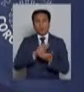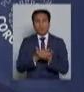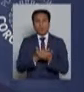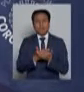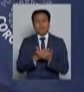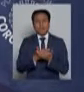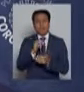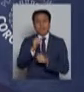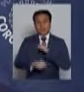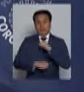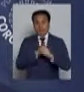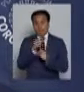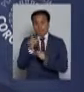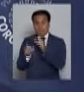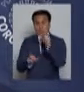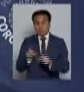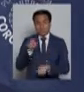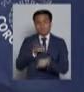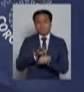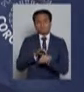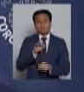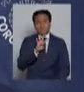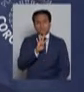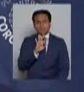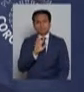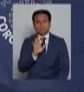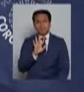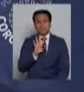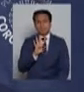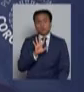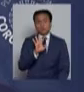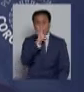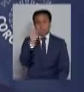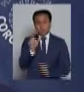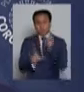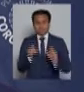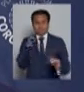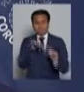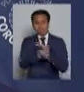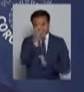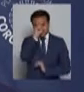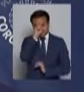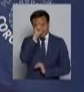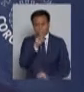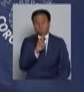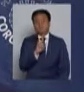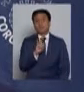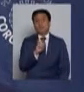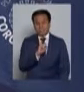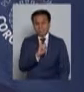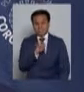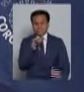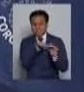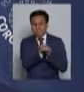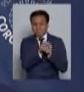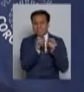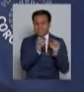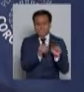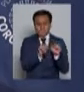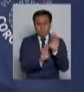de edad, el 45% de los pacientes hospitalizados en una unidad de tratamiento intensivo